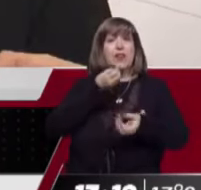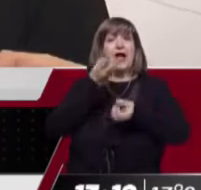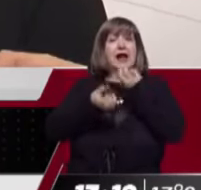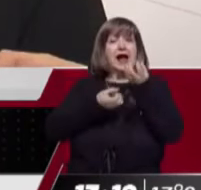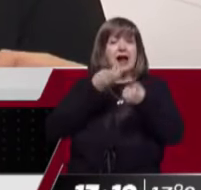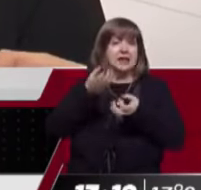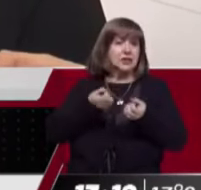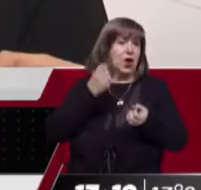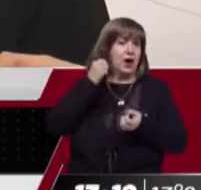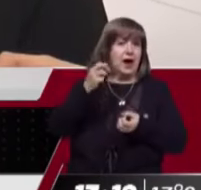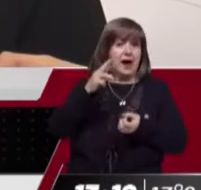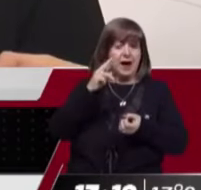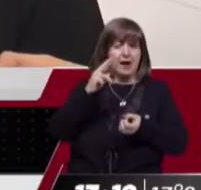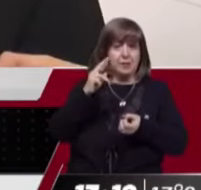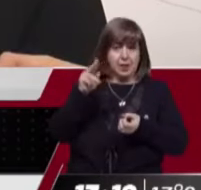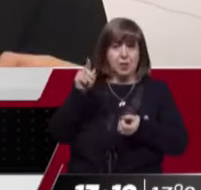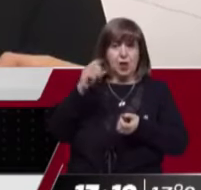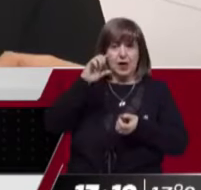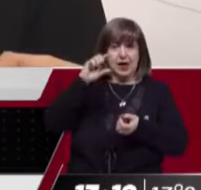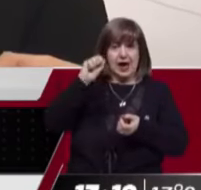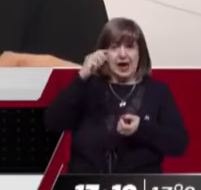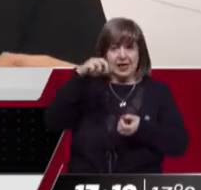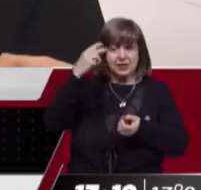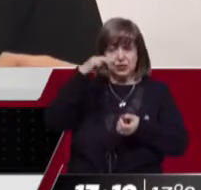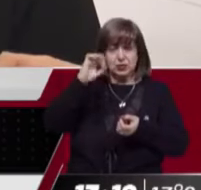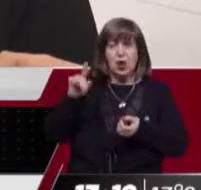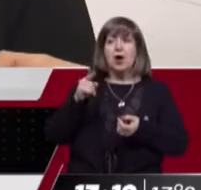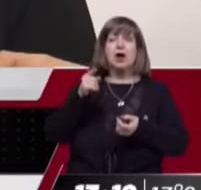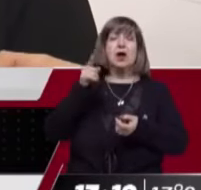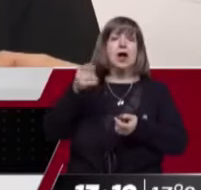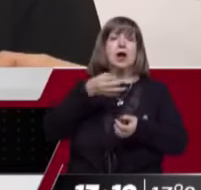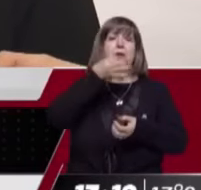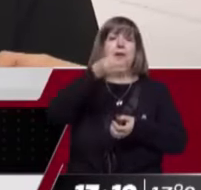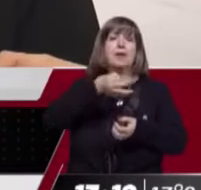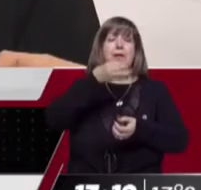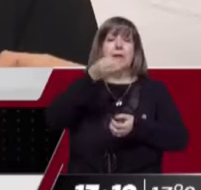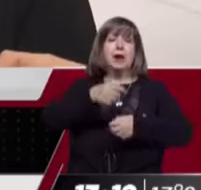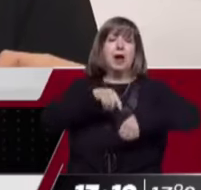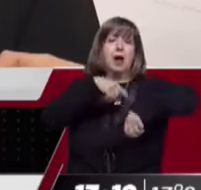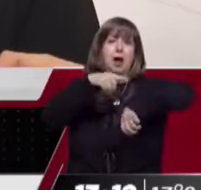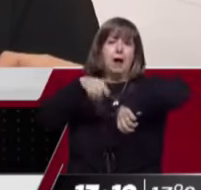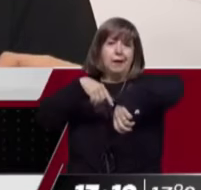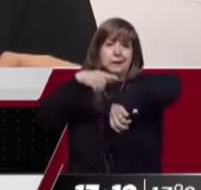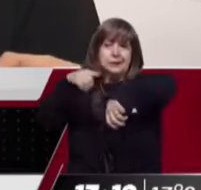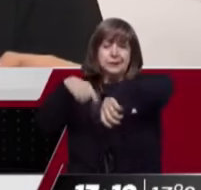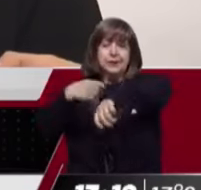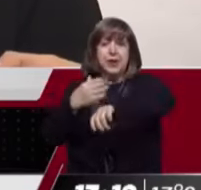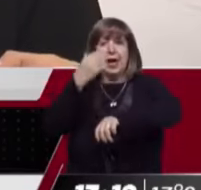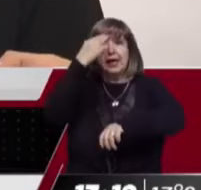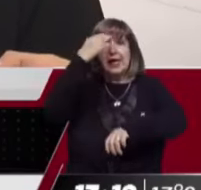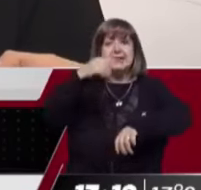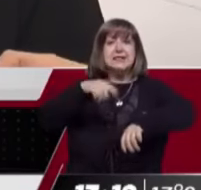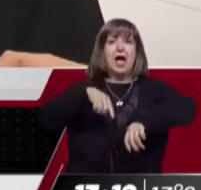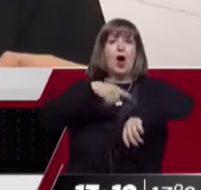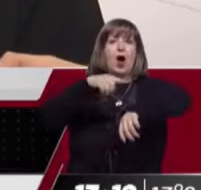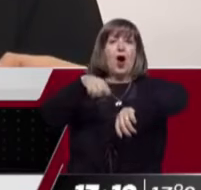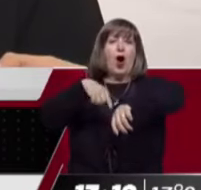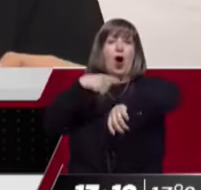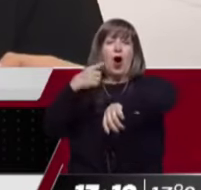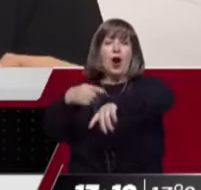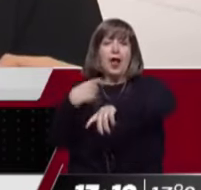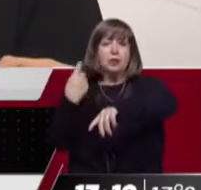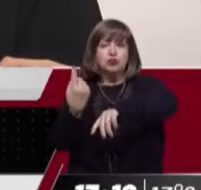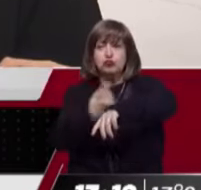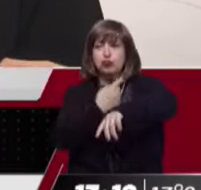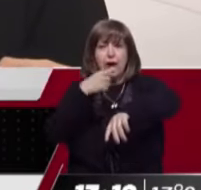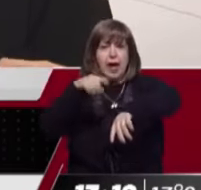empezamos el día 2 de febrero de este año, durante 15 horas estuvo declarando, obviamente no seguidas, pero aportando muchísimo elemento a la